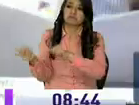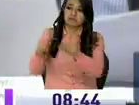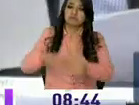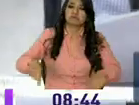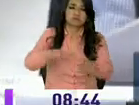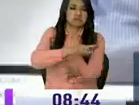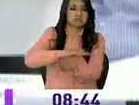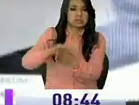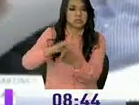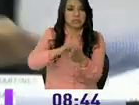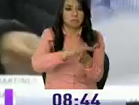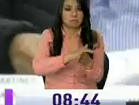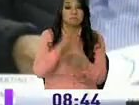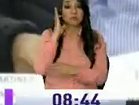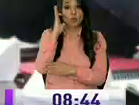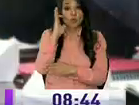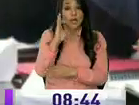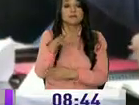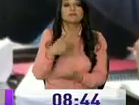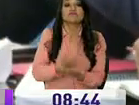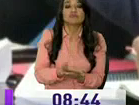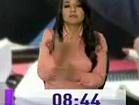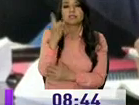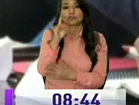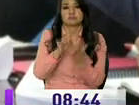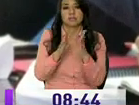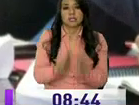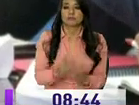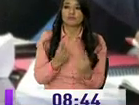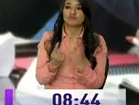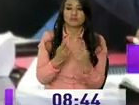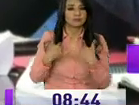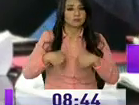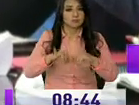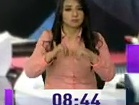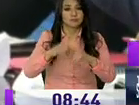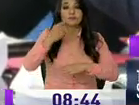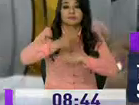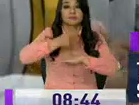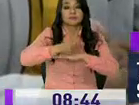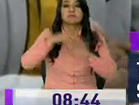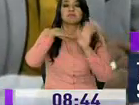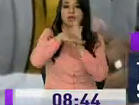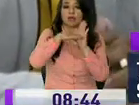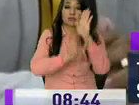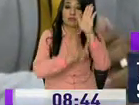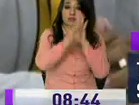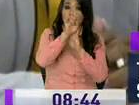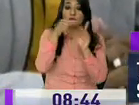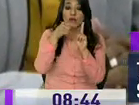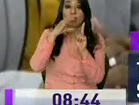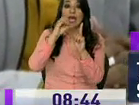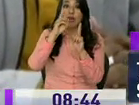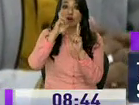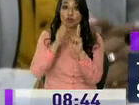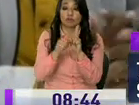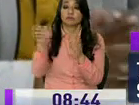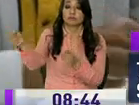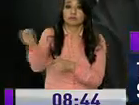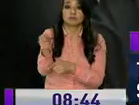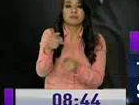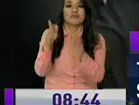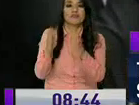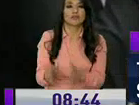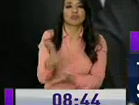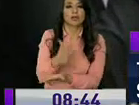mesa. Está previsto que a Tulcán lleguen 18 ministros para continuar con las negociaciones. El gerente del Banco de Desarrollo, Carlos Jaramillo, se reunió con el prefecto